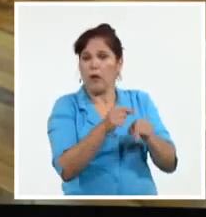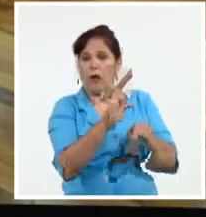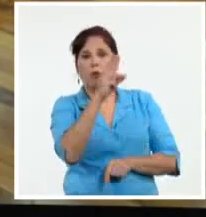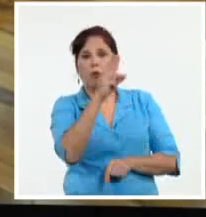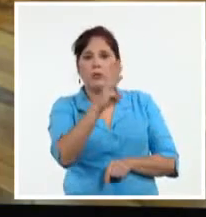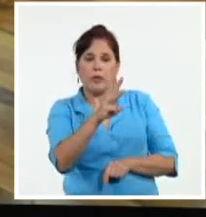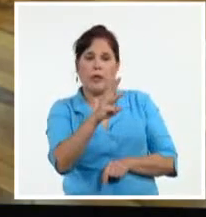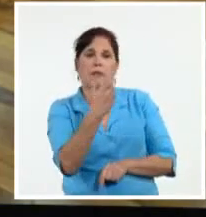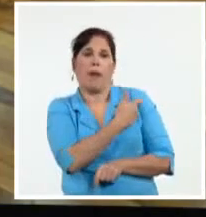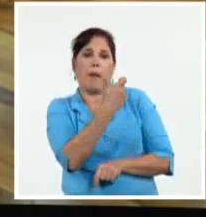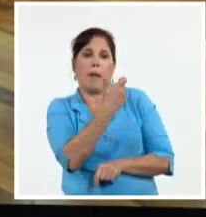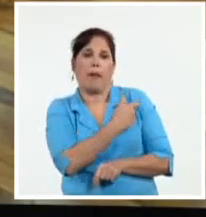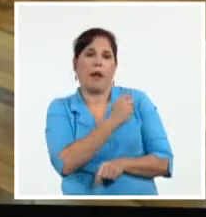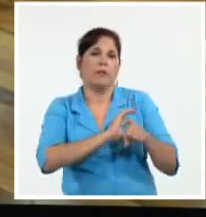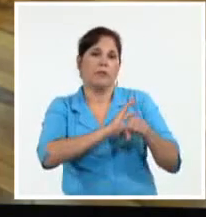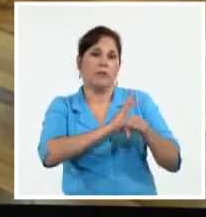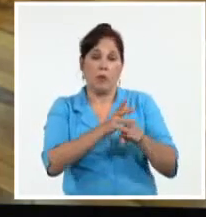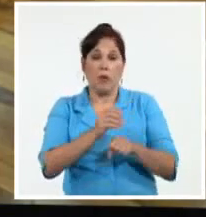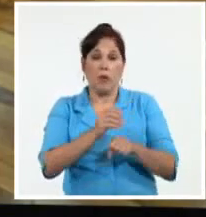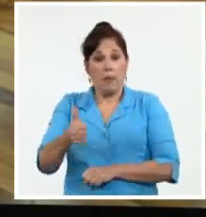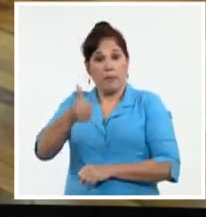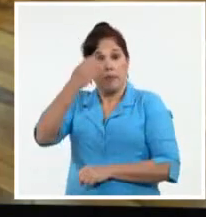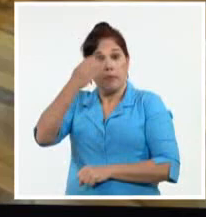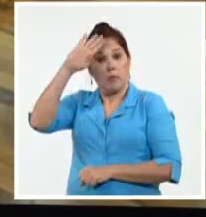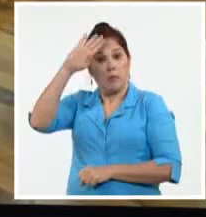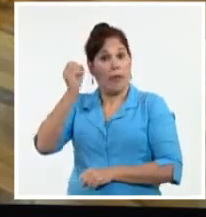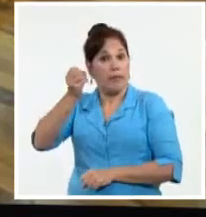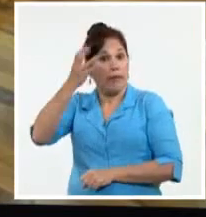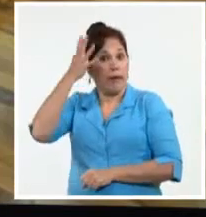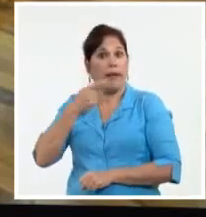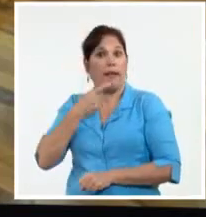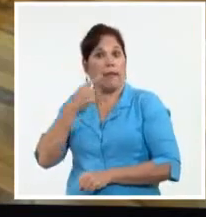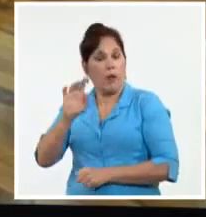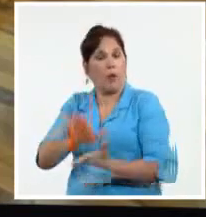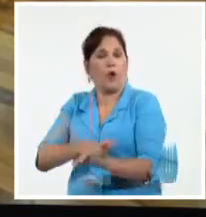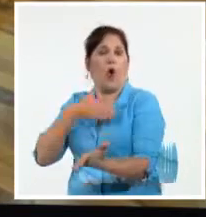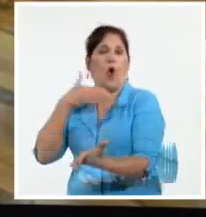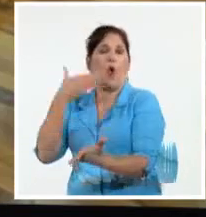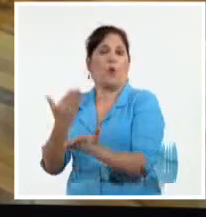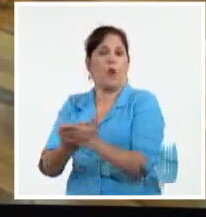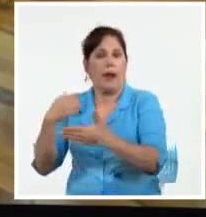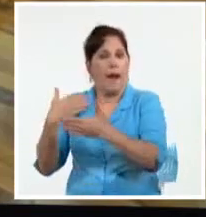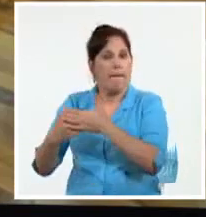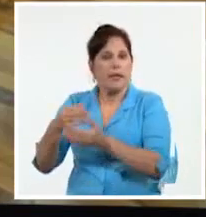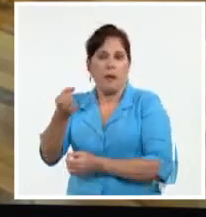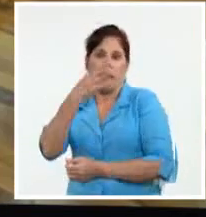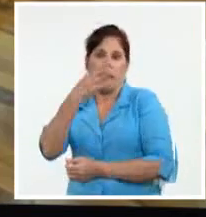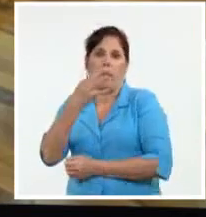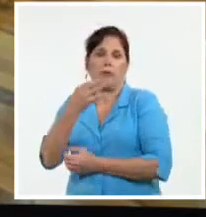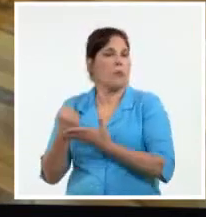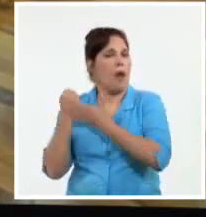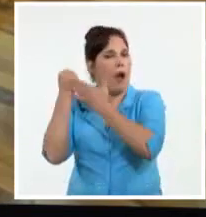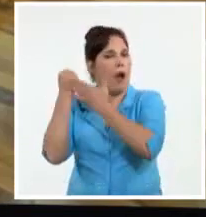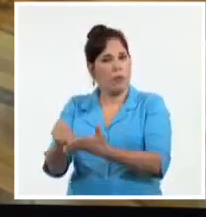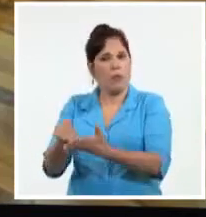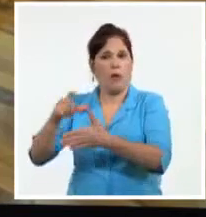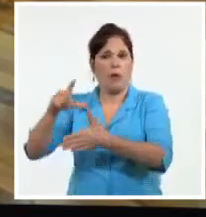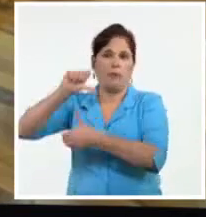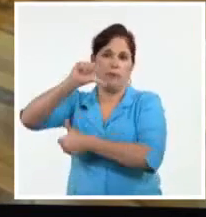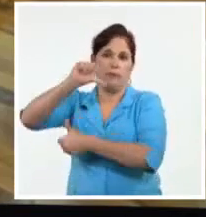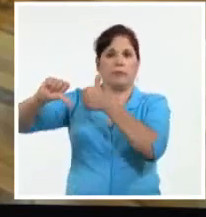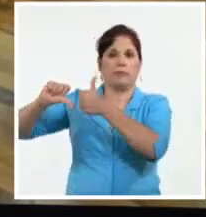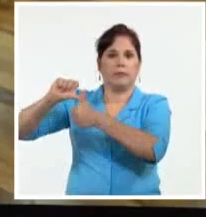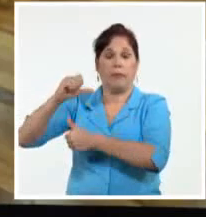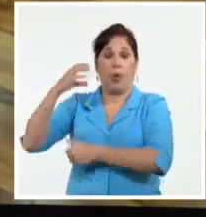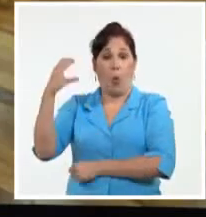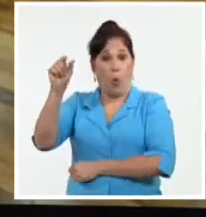hasta tres dosis. El presidente cubano Miguel Díaz-Canel ha lanzado la propuesta, una agencia latinoamericana de medicamentos. El